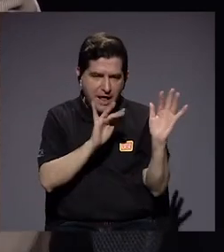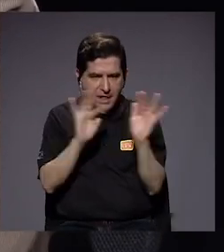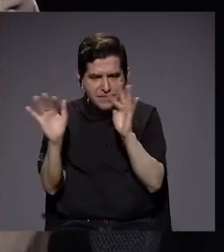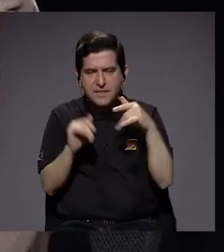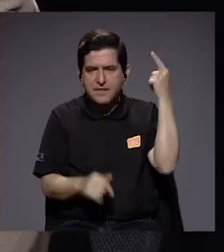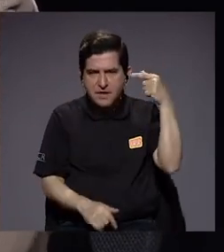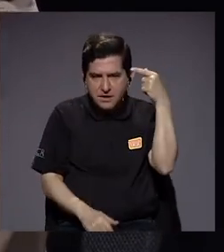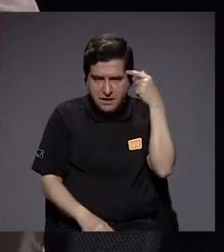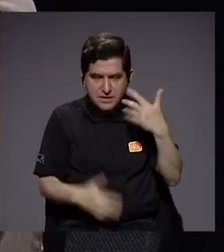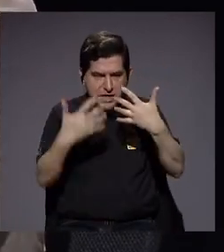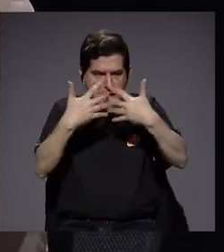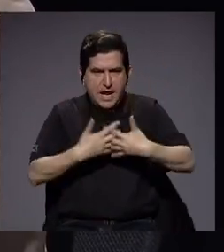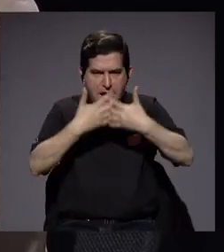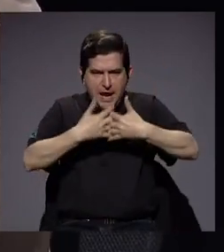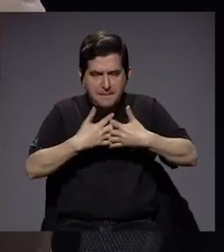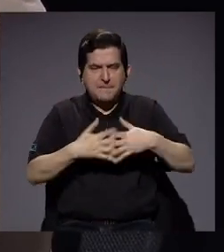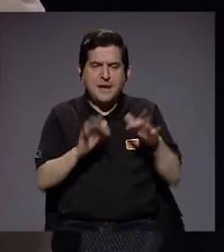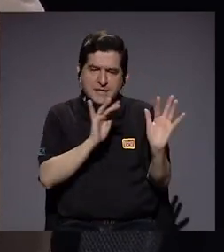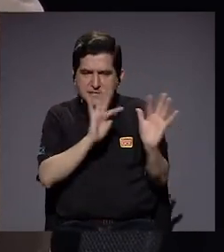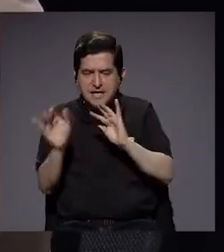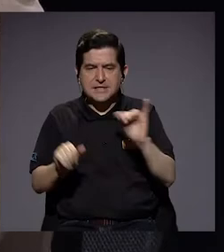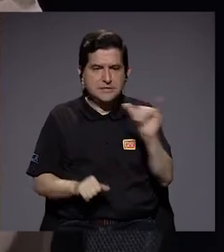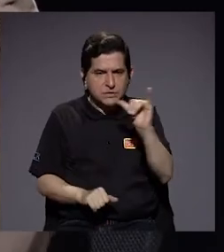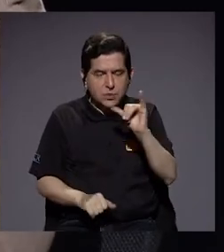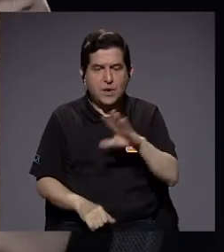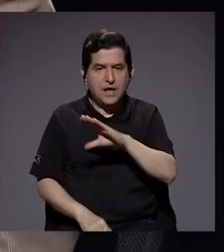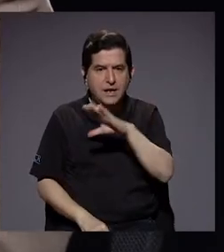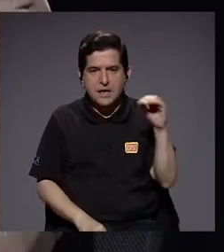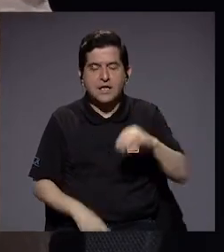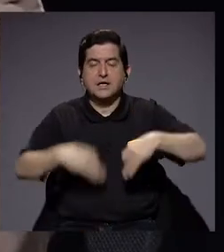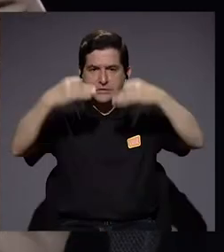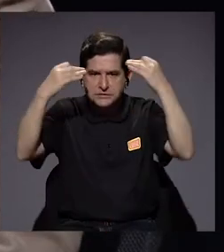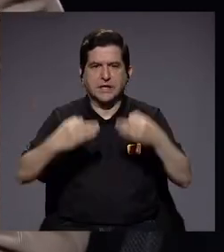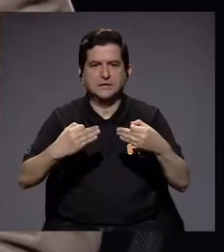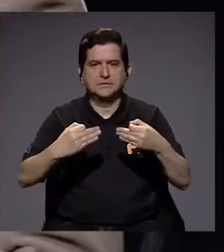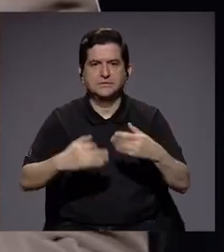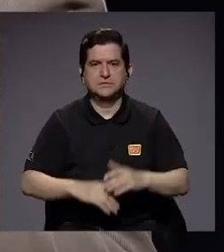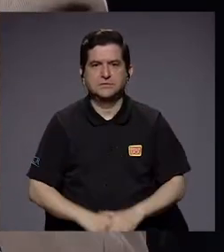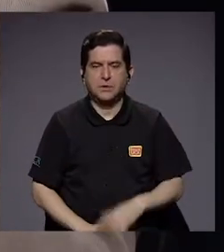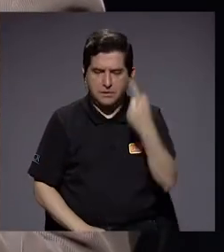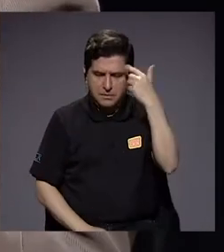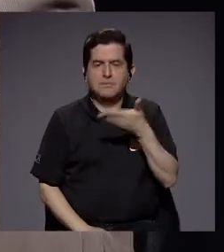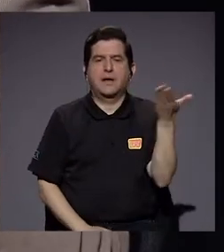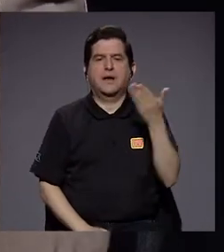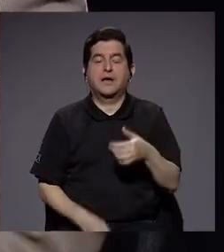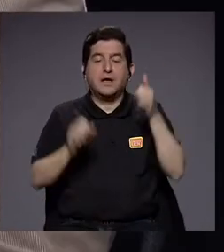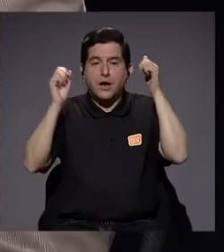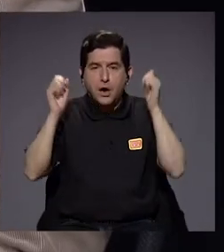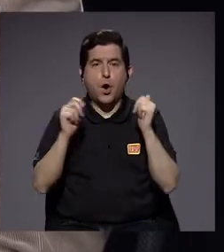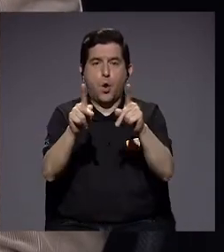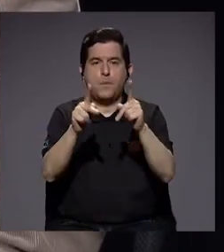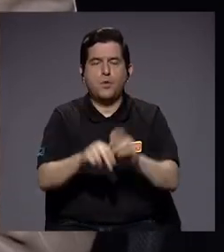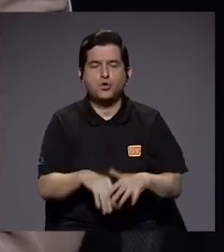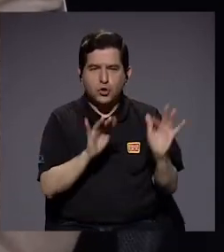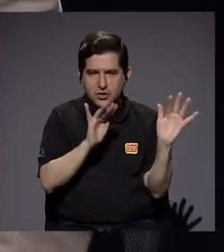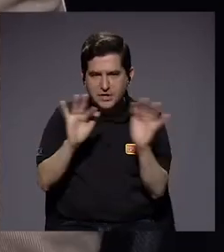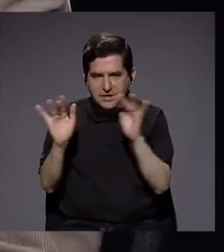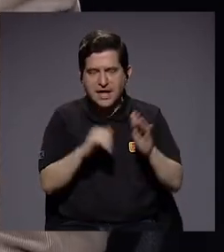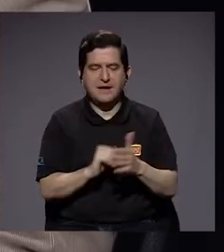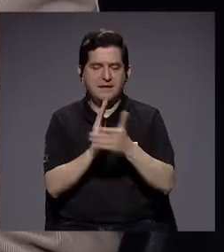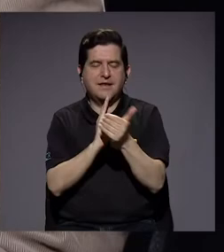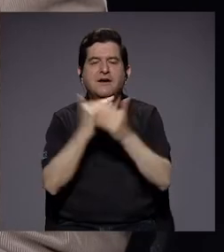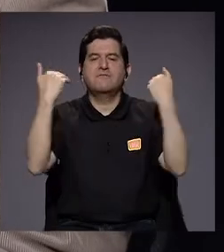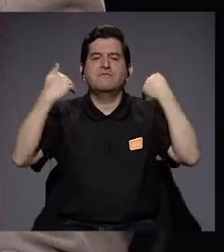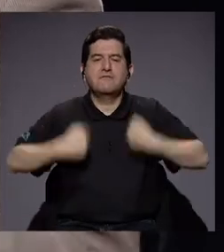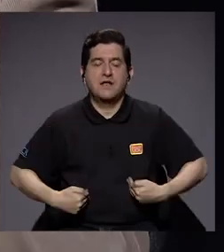digitalización del Estado, las empresas tienen que digitalizarse y también tomar decisiones para posibilitar la digitalización